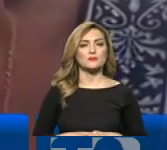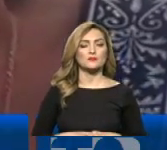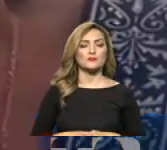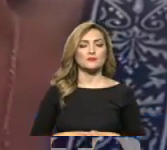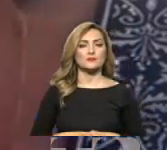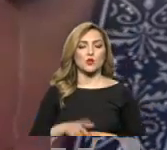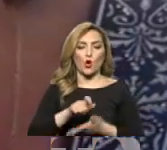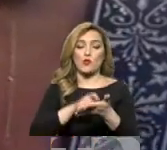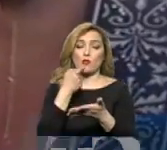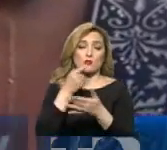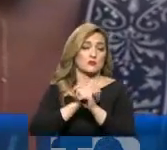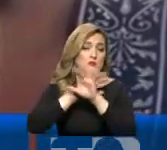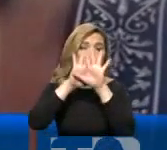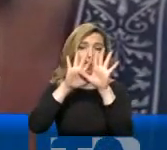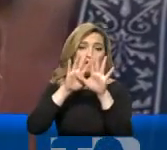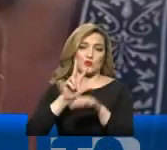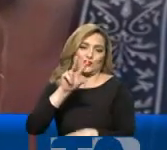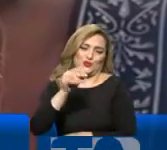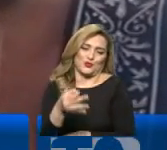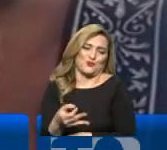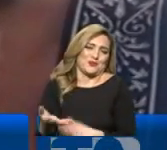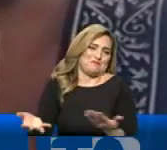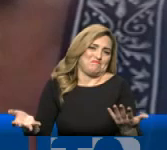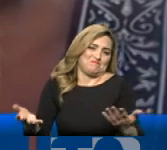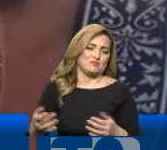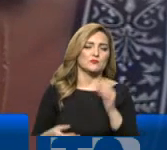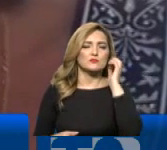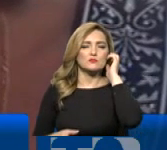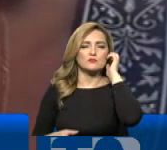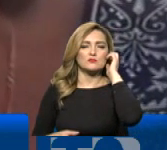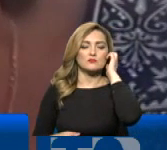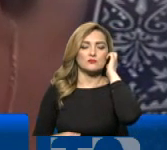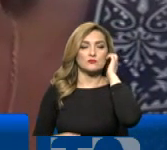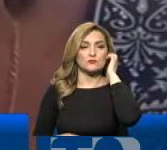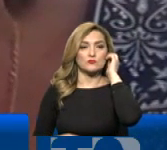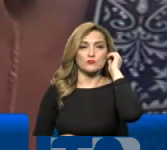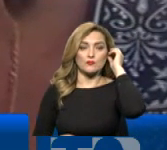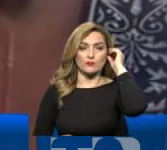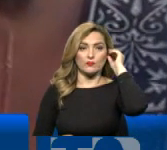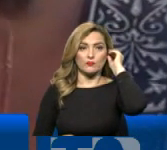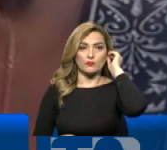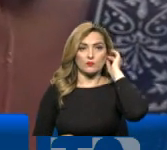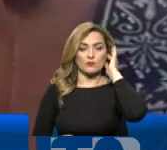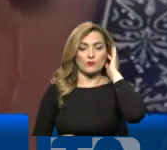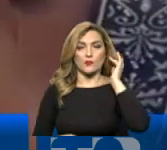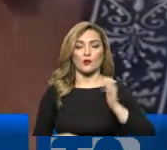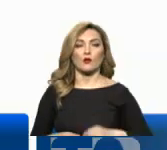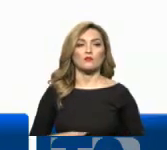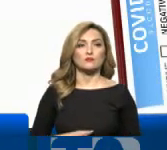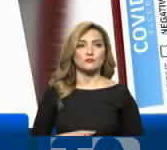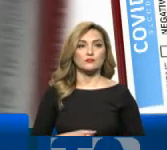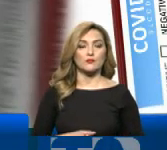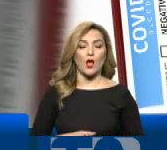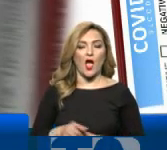en el contrato. Eso estaría incumpliéndose. De todas maneras, también se dice ahí que si no, deberían ser repuestas. Hasta el momento se